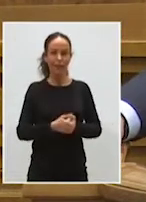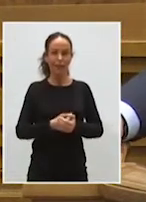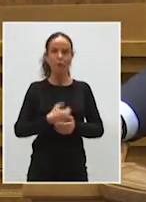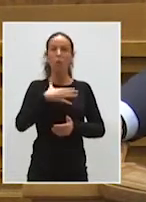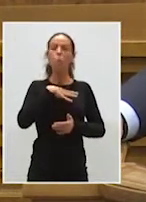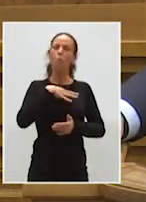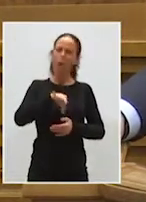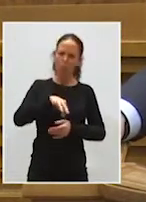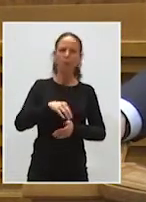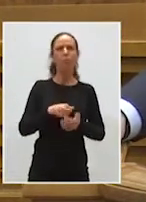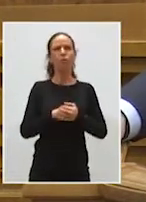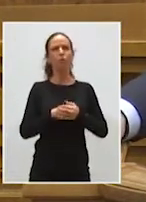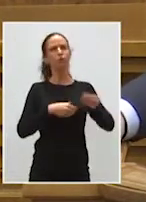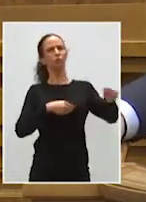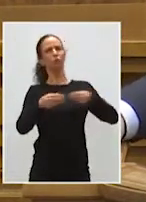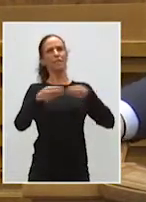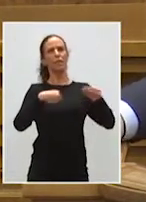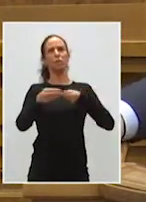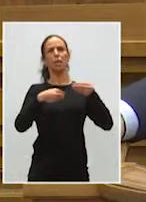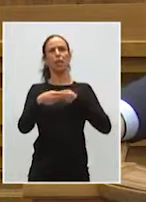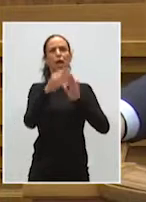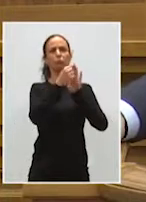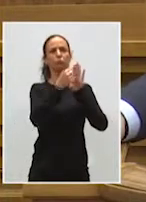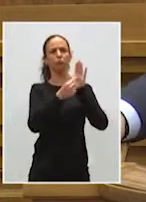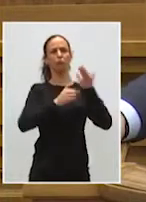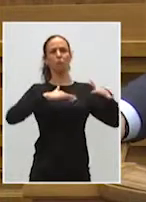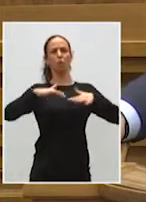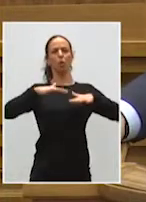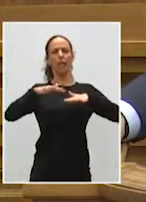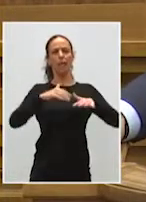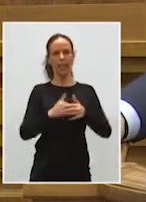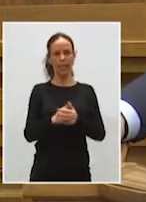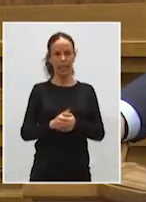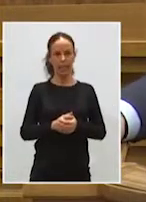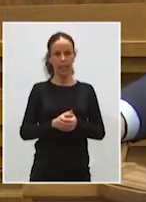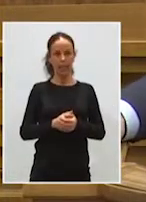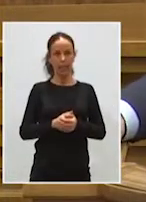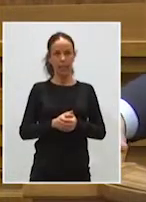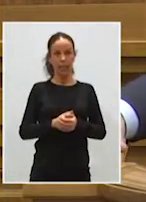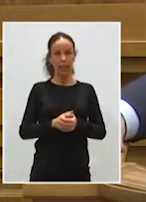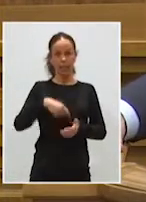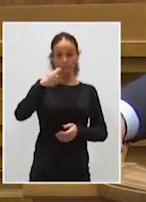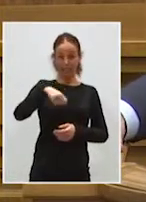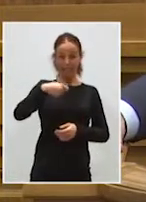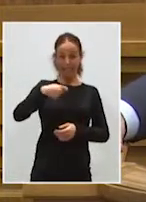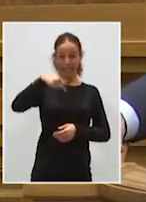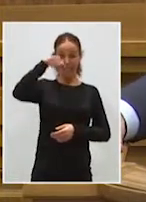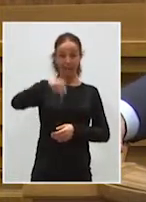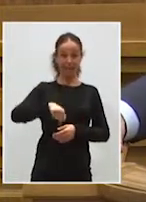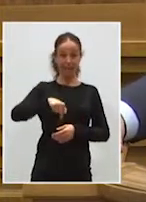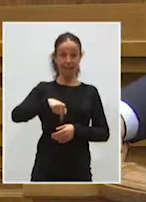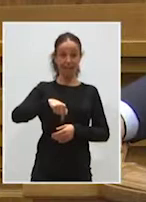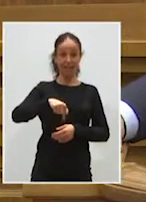este escenario incide núñez en que hay que implementar ahora un decreto que califica de improvisado lleno de ocurrencias y que tienen que fiscalizar las